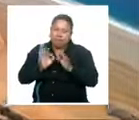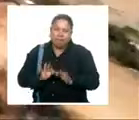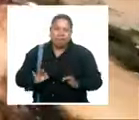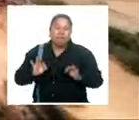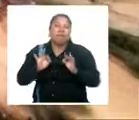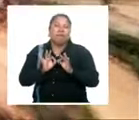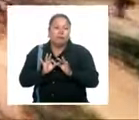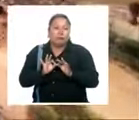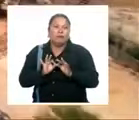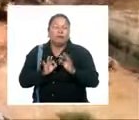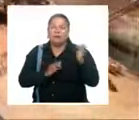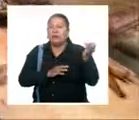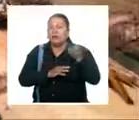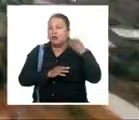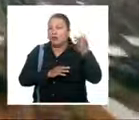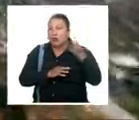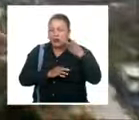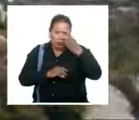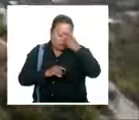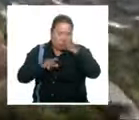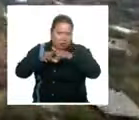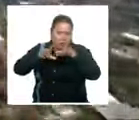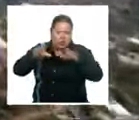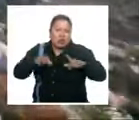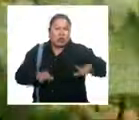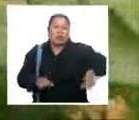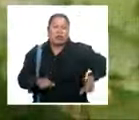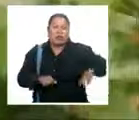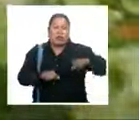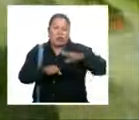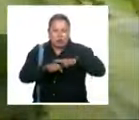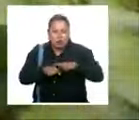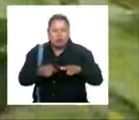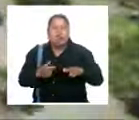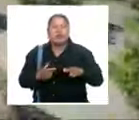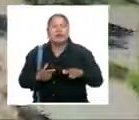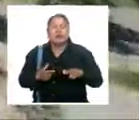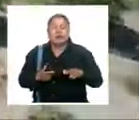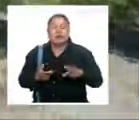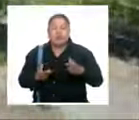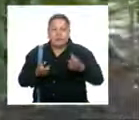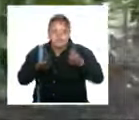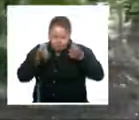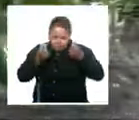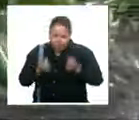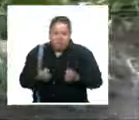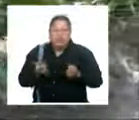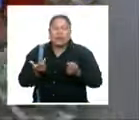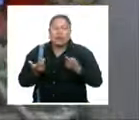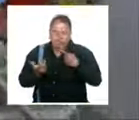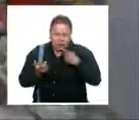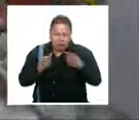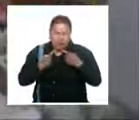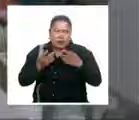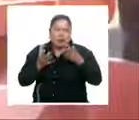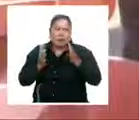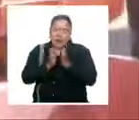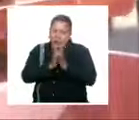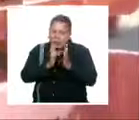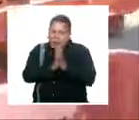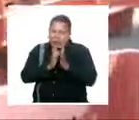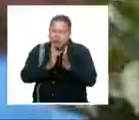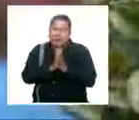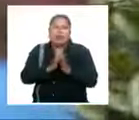para nosotros la Conferencia Nacional de Gobernadores, consolidarla, cooperar y participar en